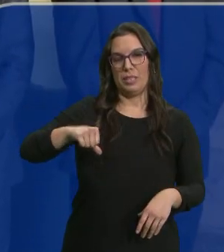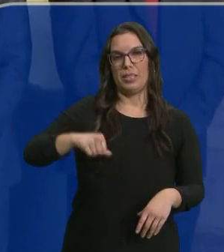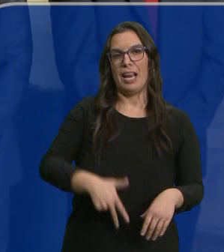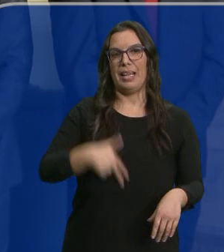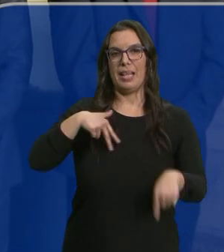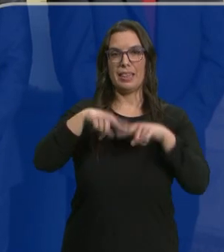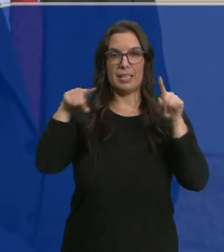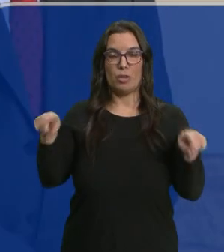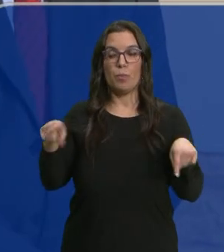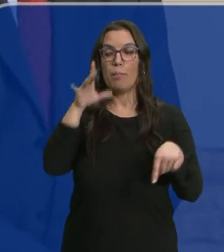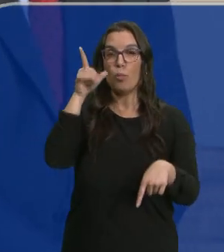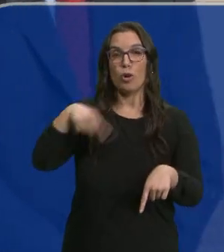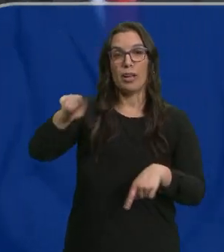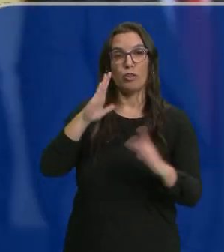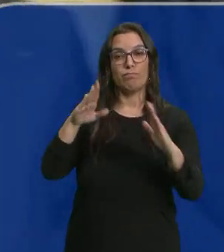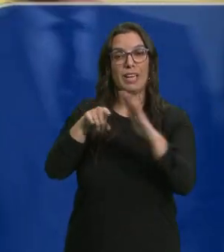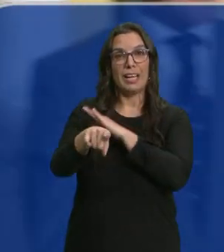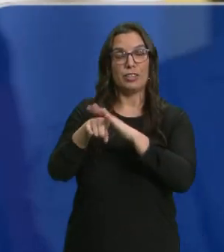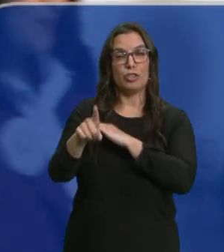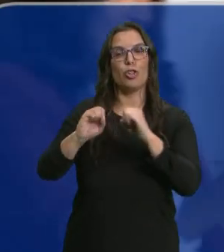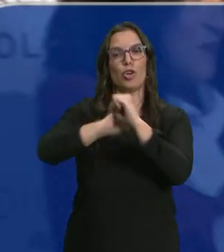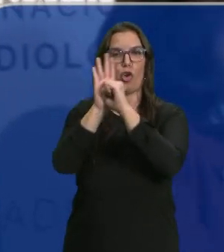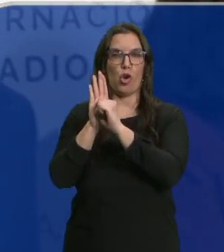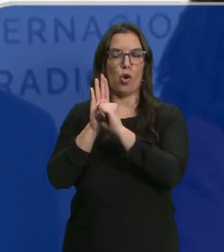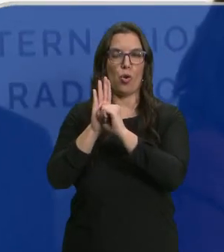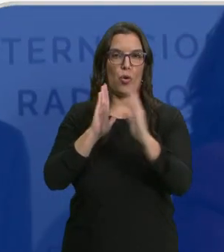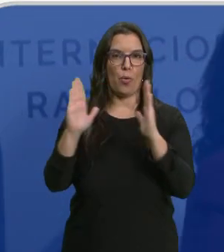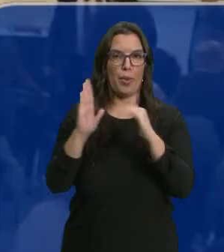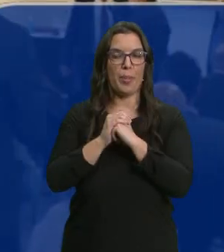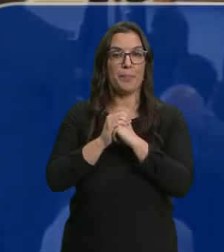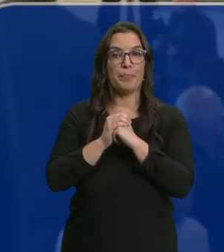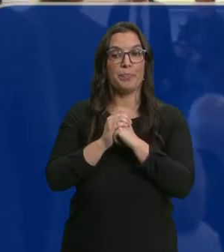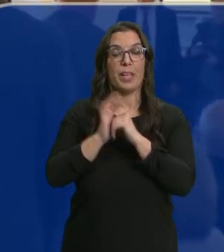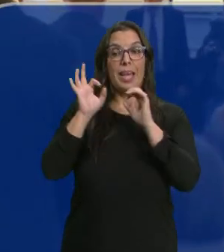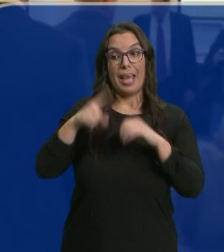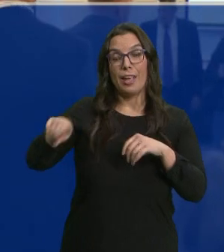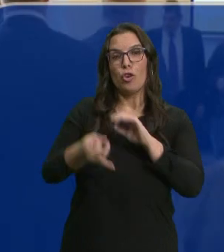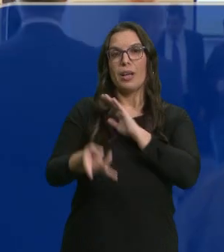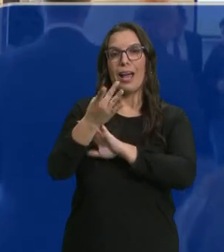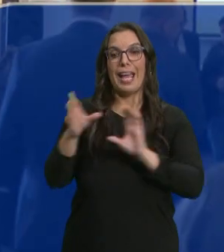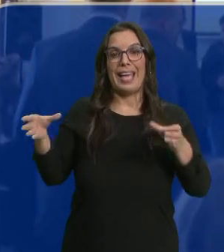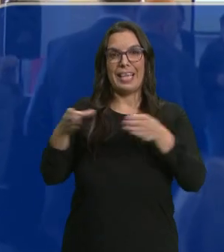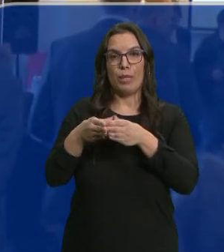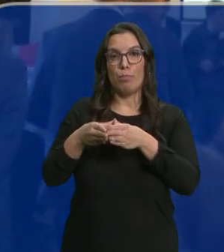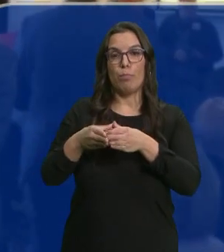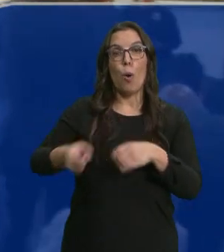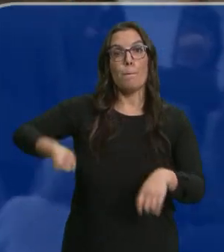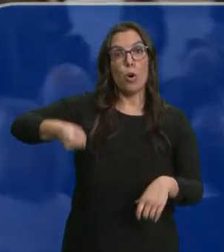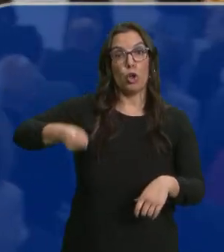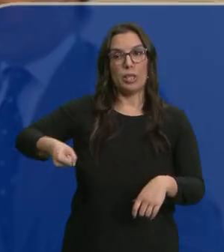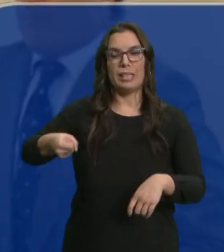General de Segovia, por su gestión realizada durante la pandemia, cuando montó un equipo portátil para